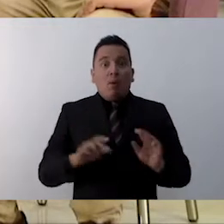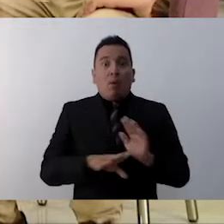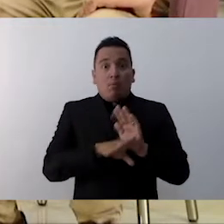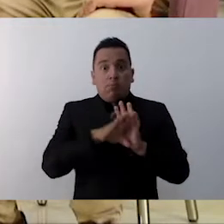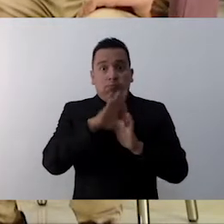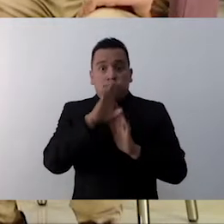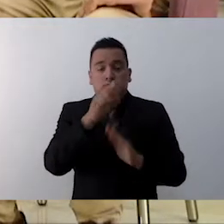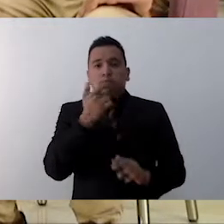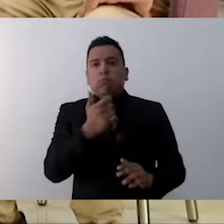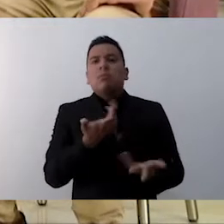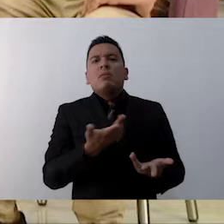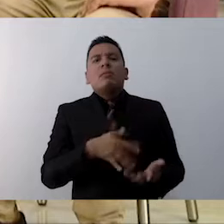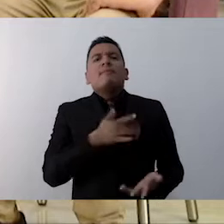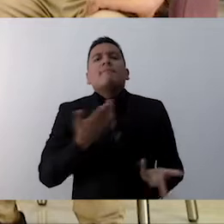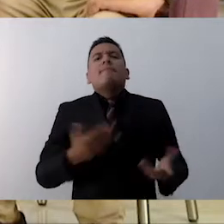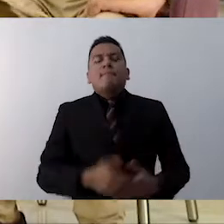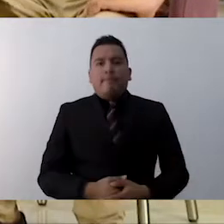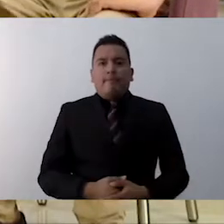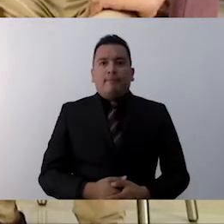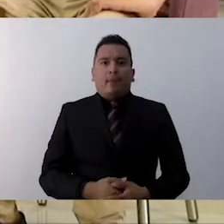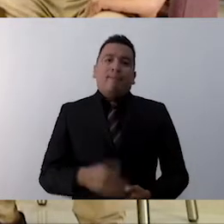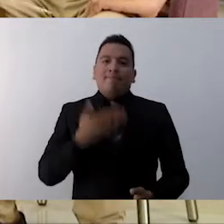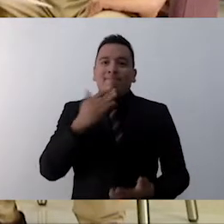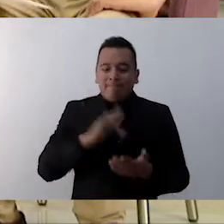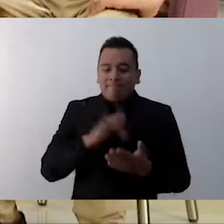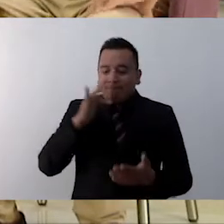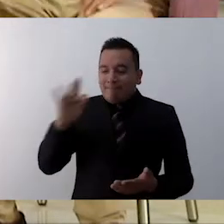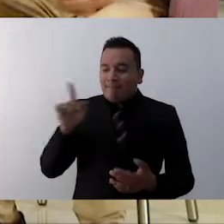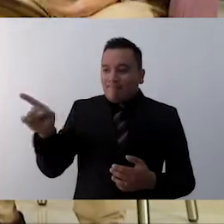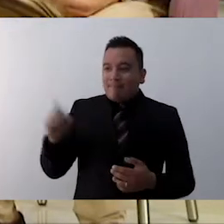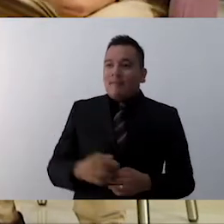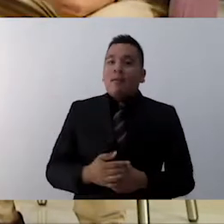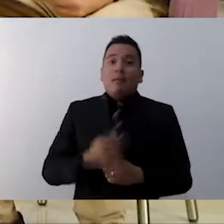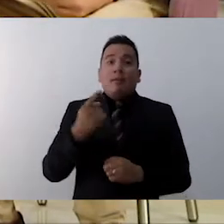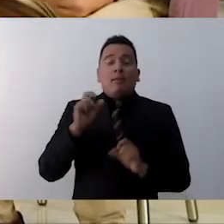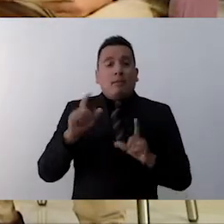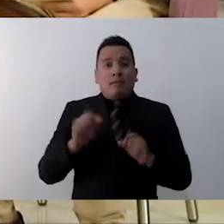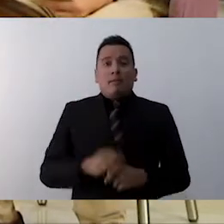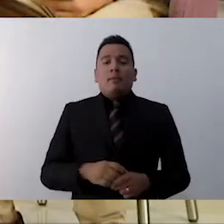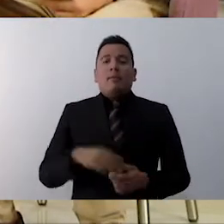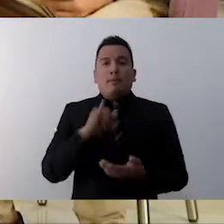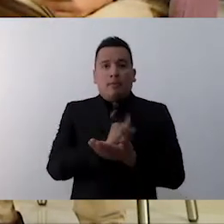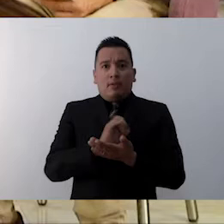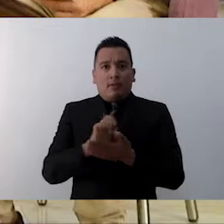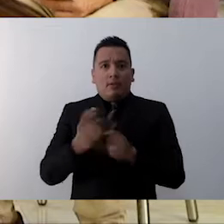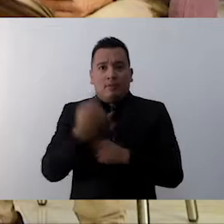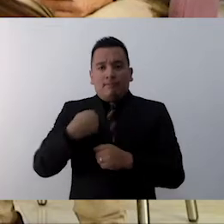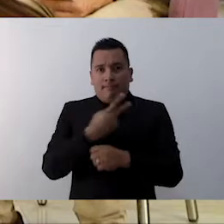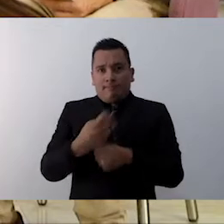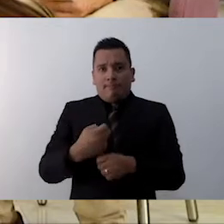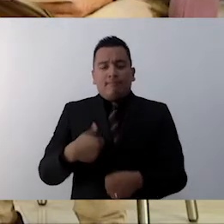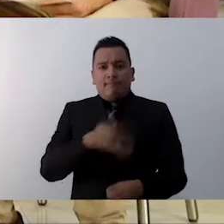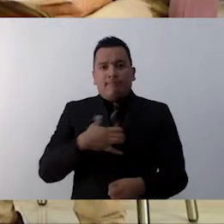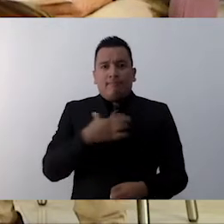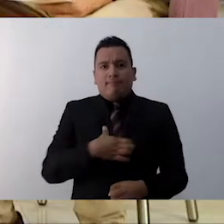con el desarrollo económico de un país? Sí, Juan Carlos, pues gracias primero que nada a ti en lo personal y al Instituto Electoral de Coahuila